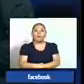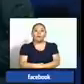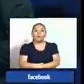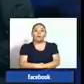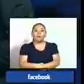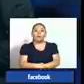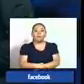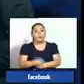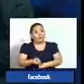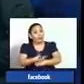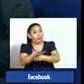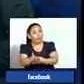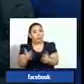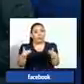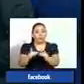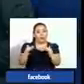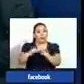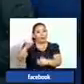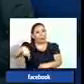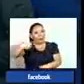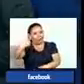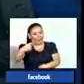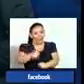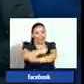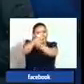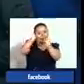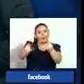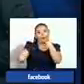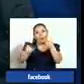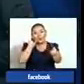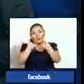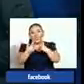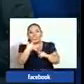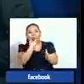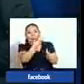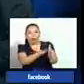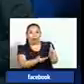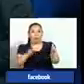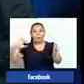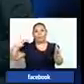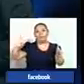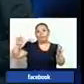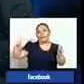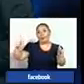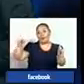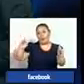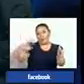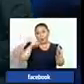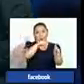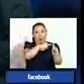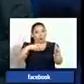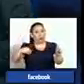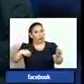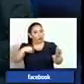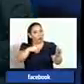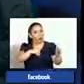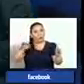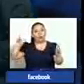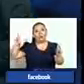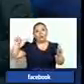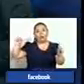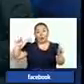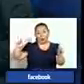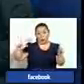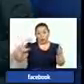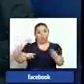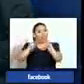Y también les queremos contar que mañana en el espacio de la entrevista vamos a conversar con el fiscal general de la República, con el doctor Raúl Melara. Hay